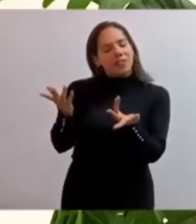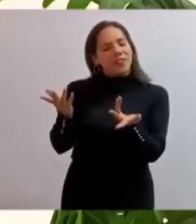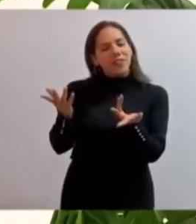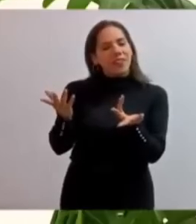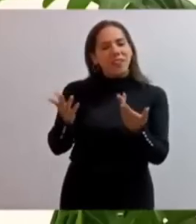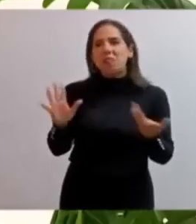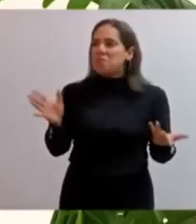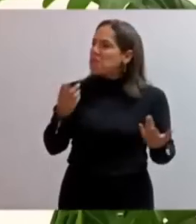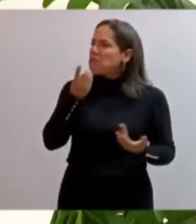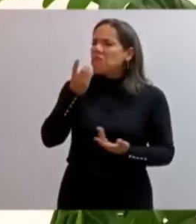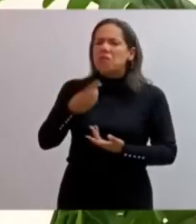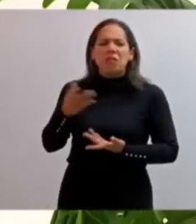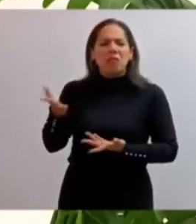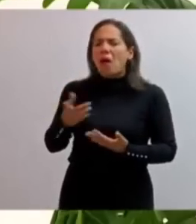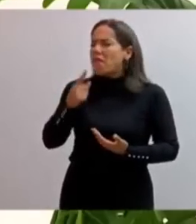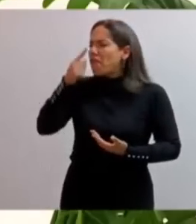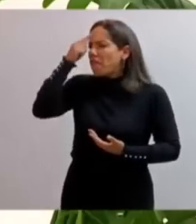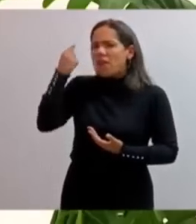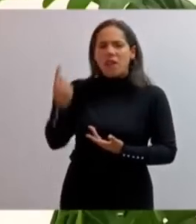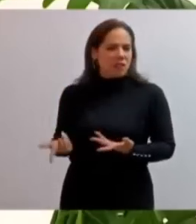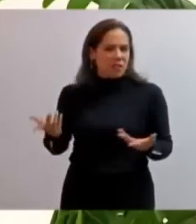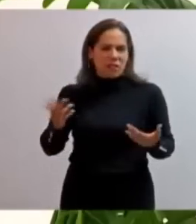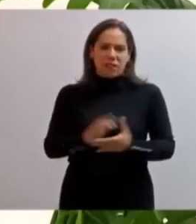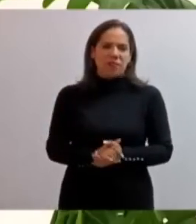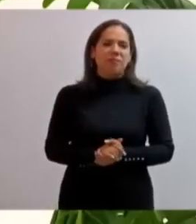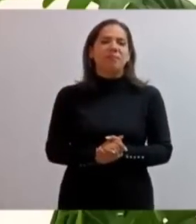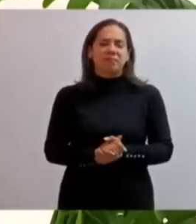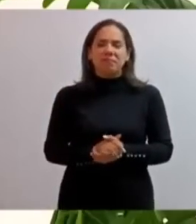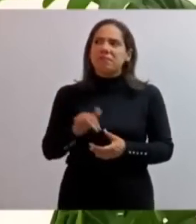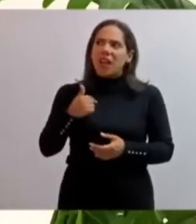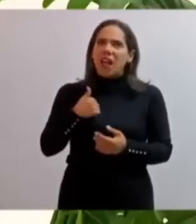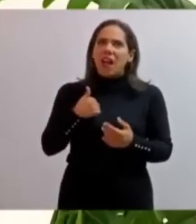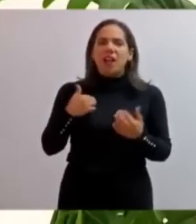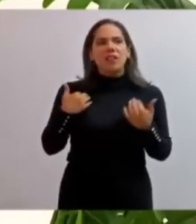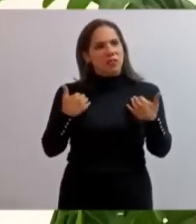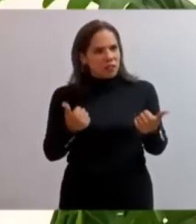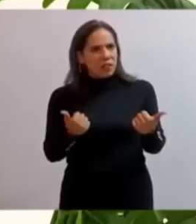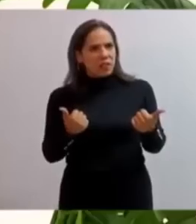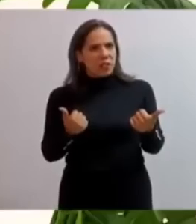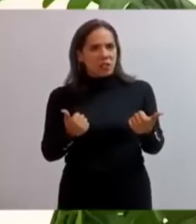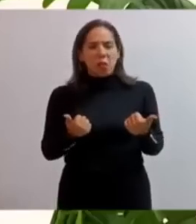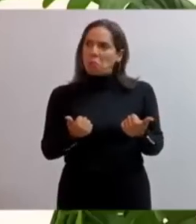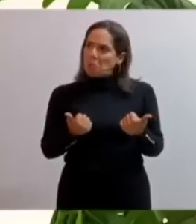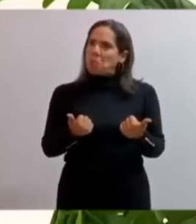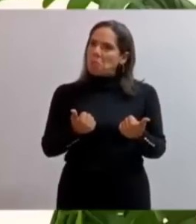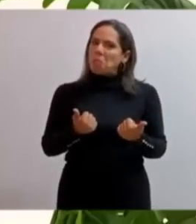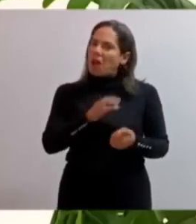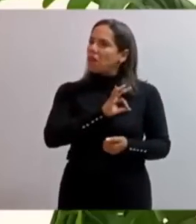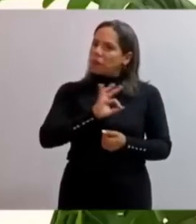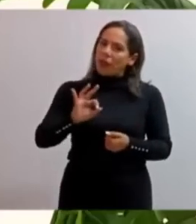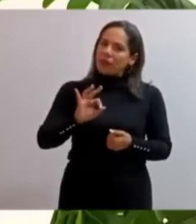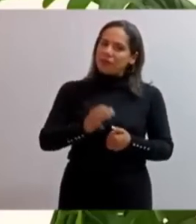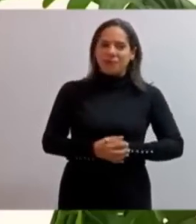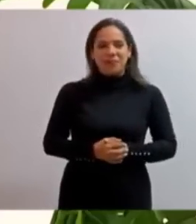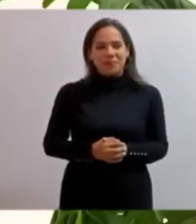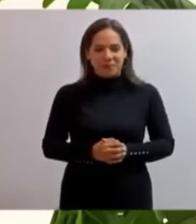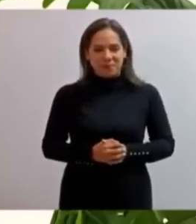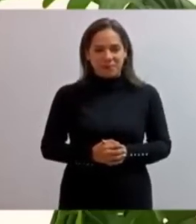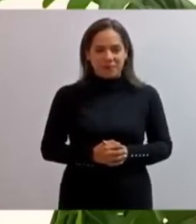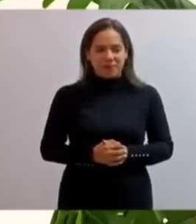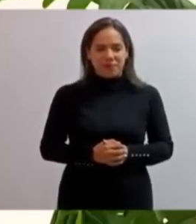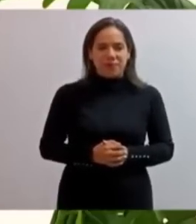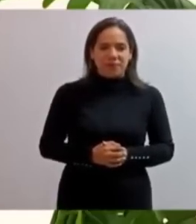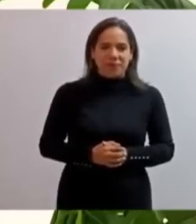dijera de una manera en que tú dices, tienes razón, lo puedo hacer? Sí, entonces, lo que yo